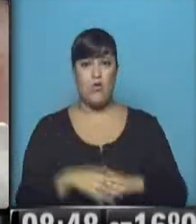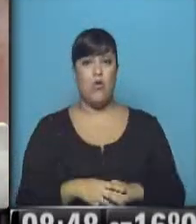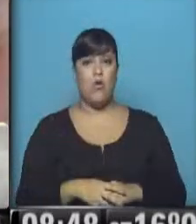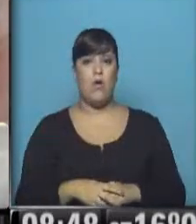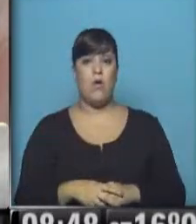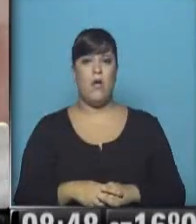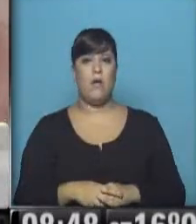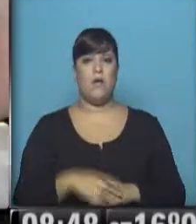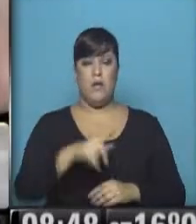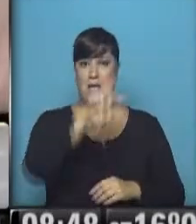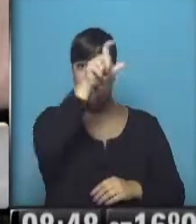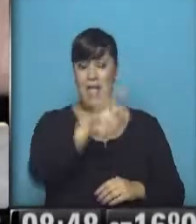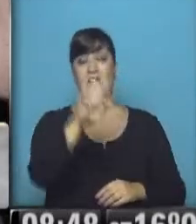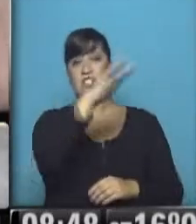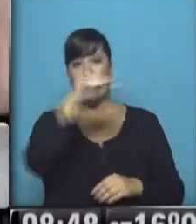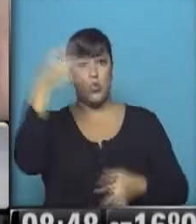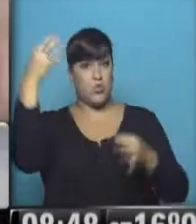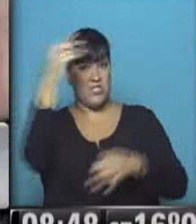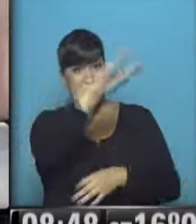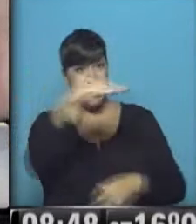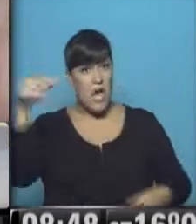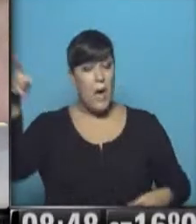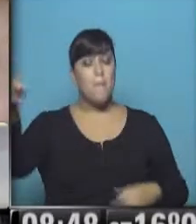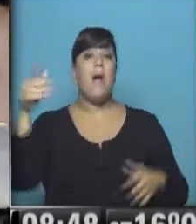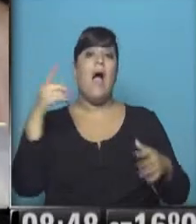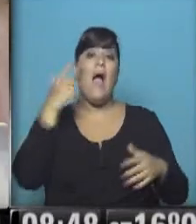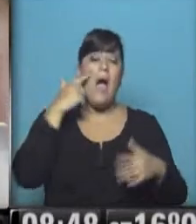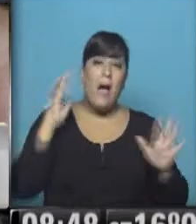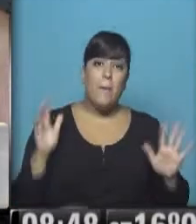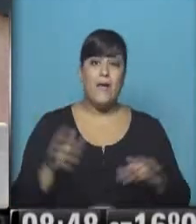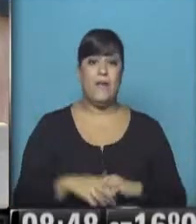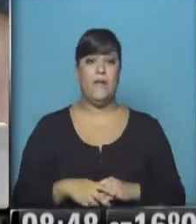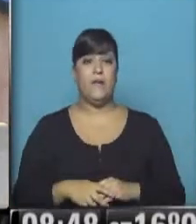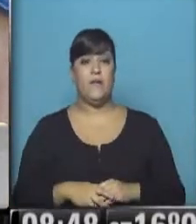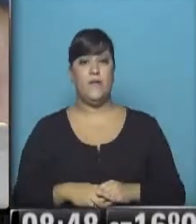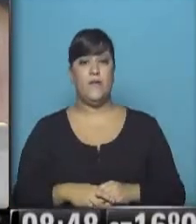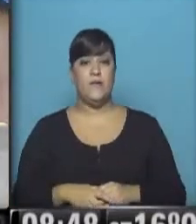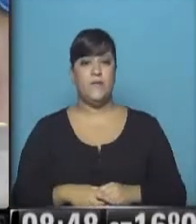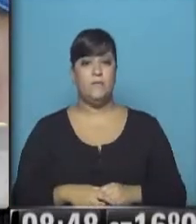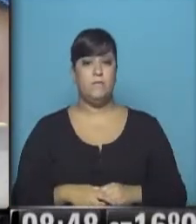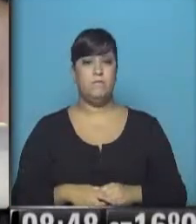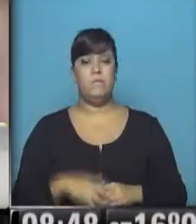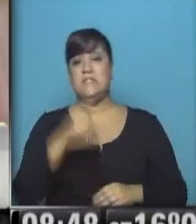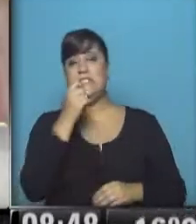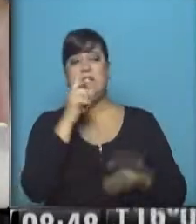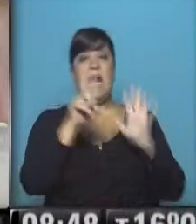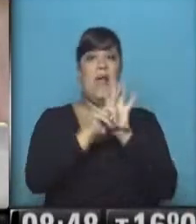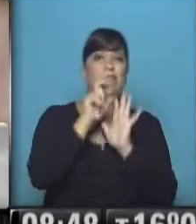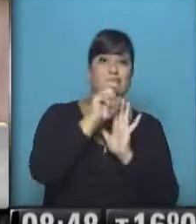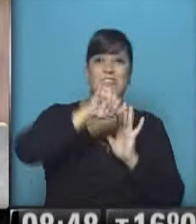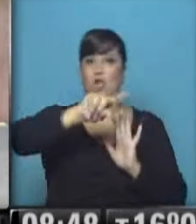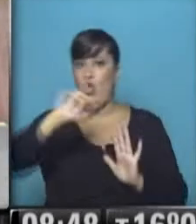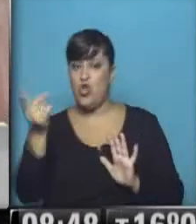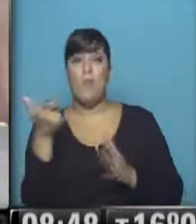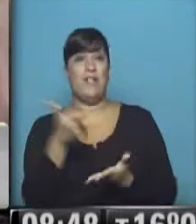digamos, nuestro cliente, eventualmente veremos si eso es un ilícito, ¿no? Porque el prestar un